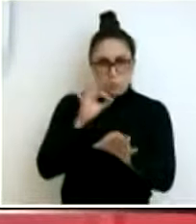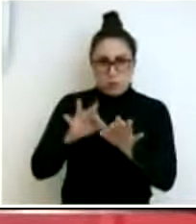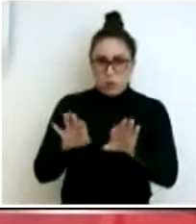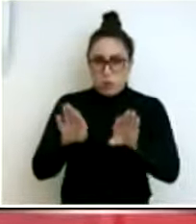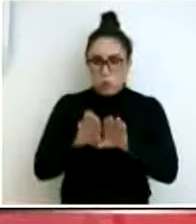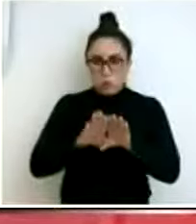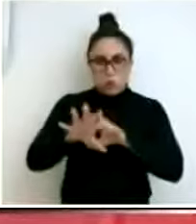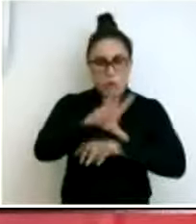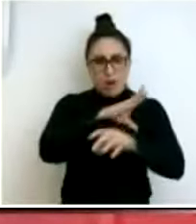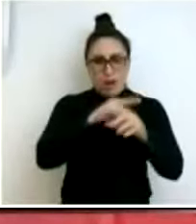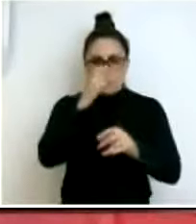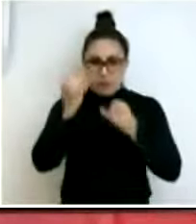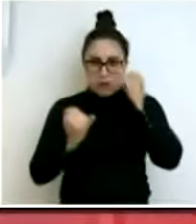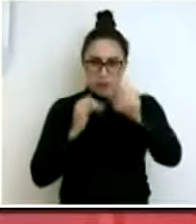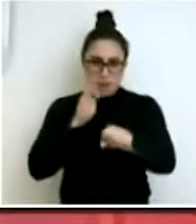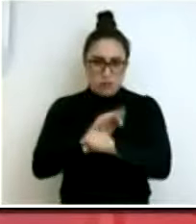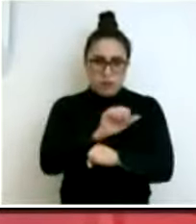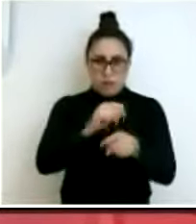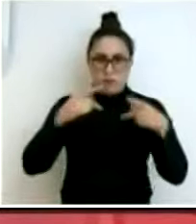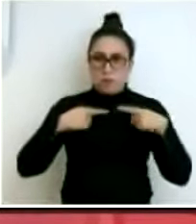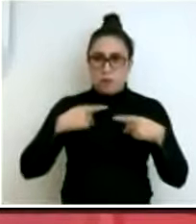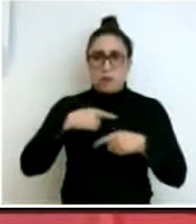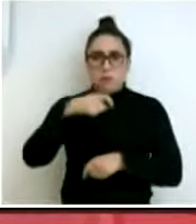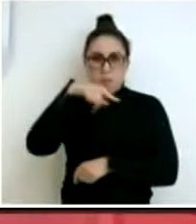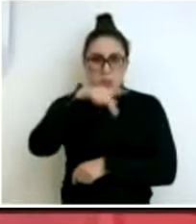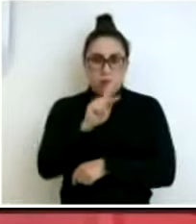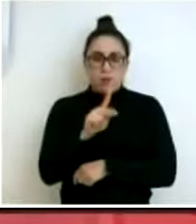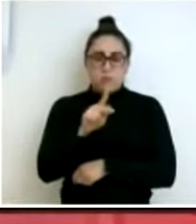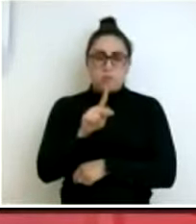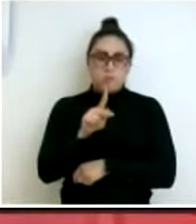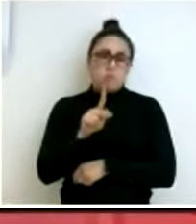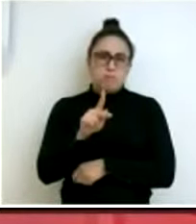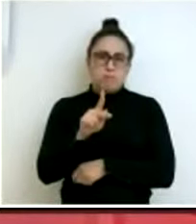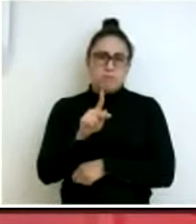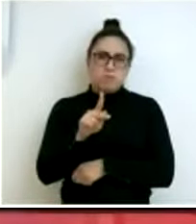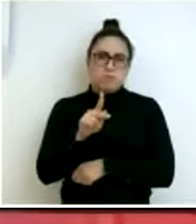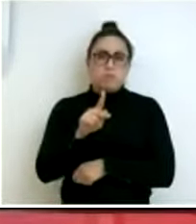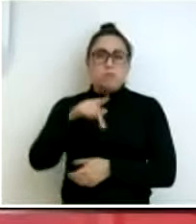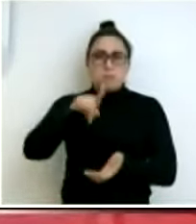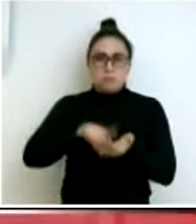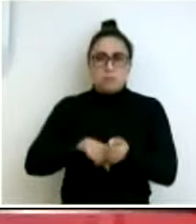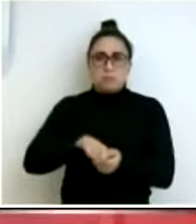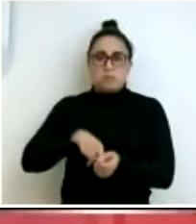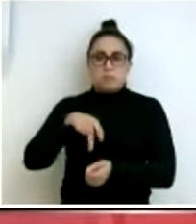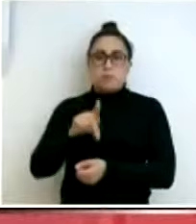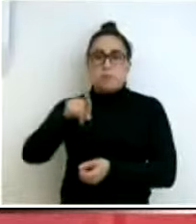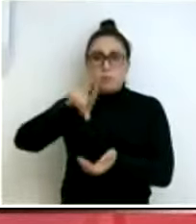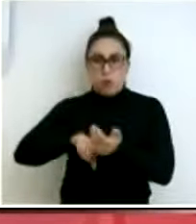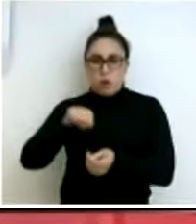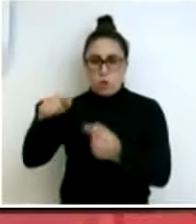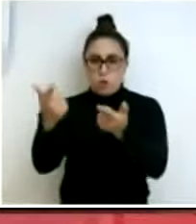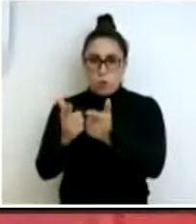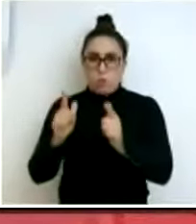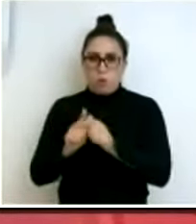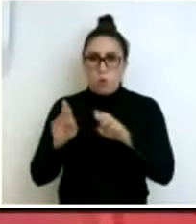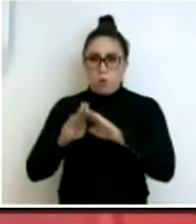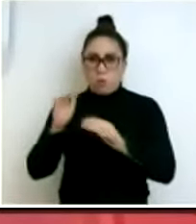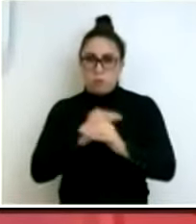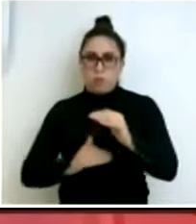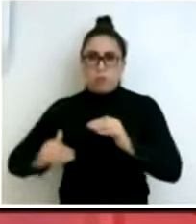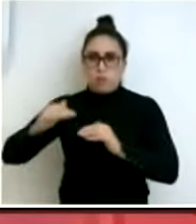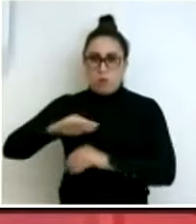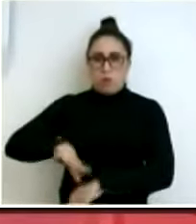la falta de escrúpulos ha prevalecido y el oficialismo ha logrado a la mala